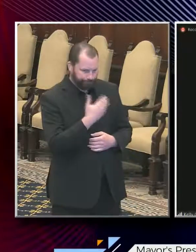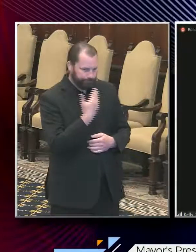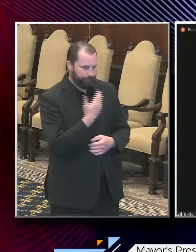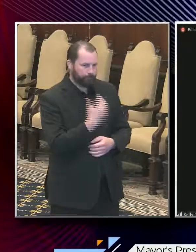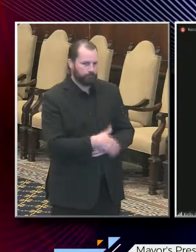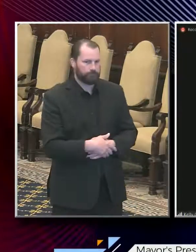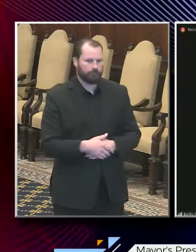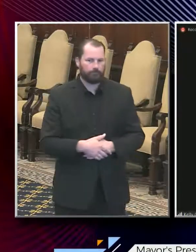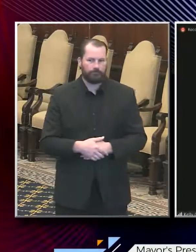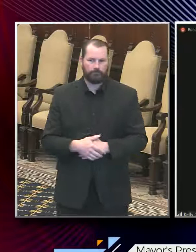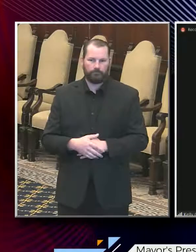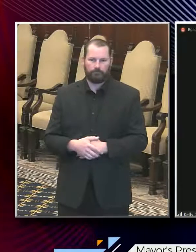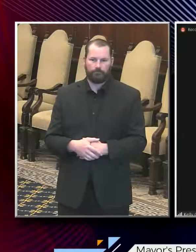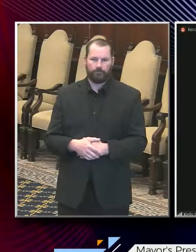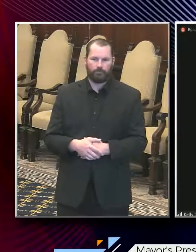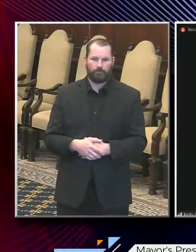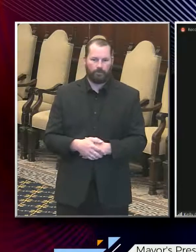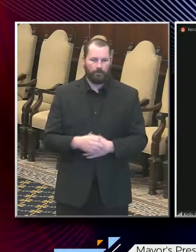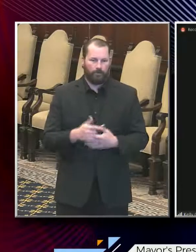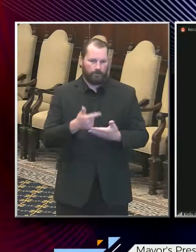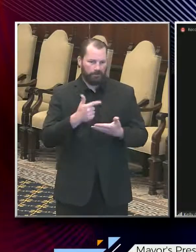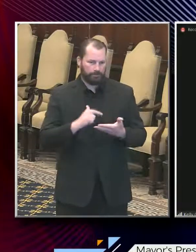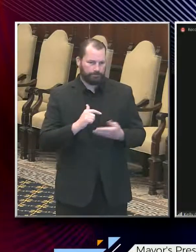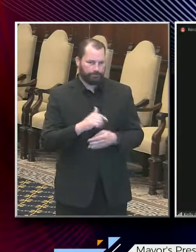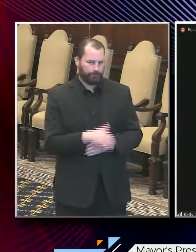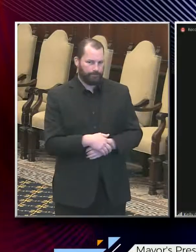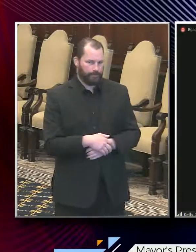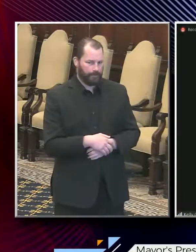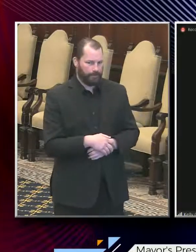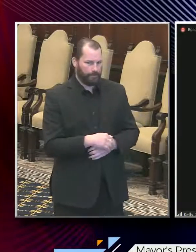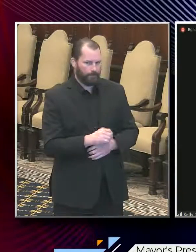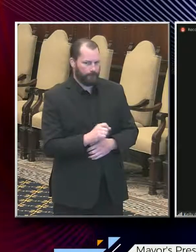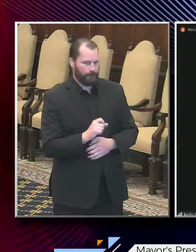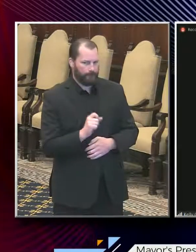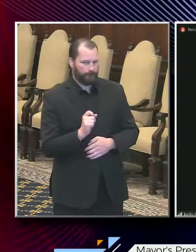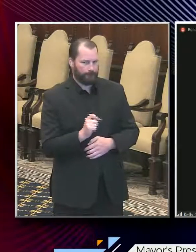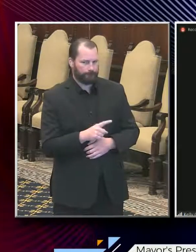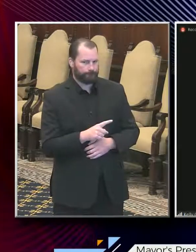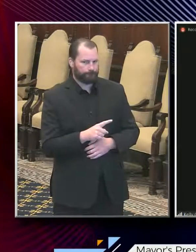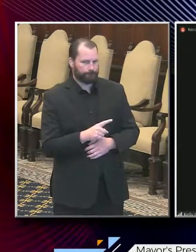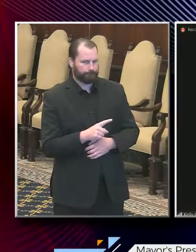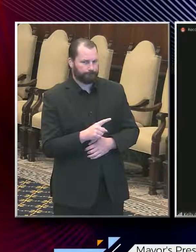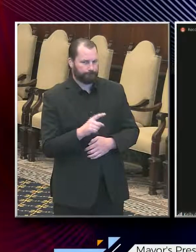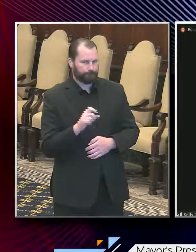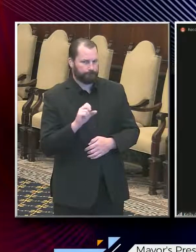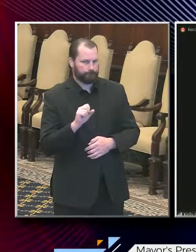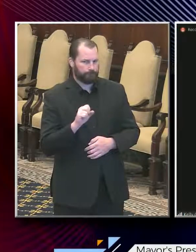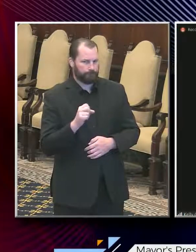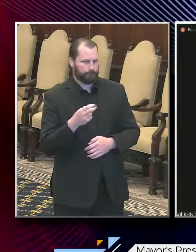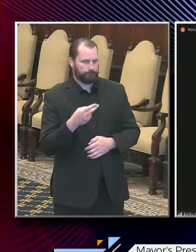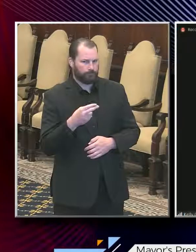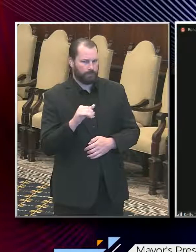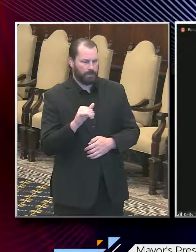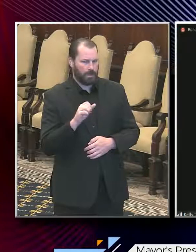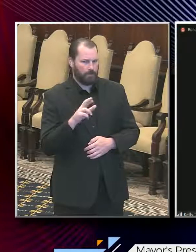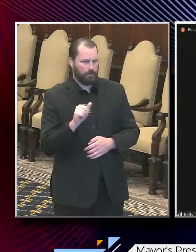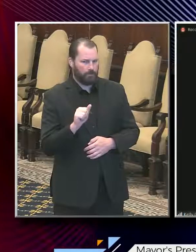Okay. Thanks, Daryl. Next, we're going to go to Shaira Arias with NBC 10 Telemundo.